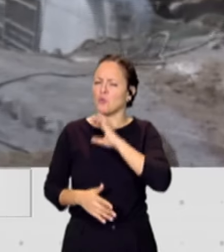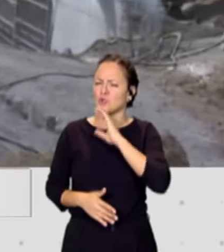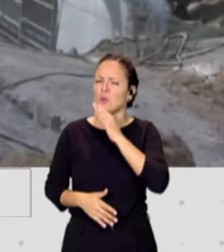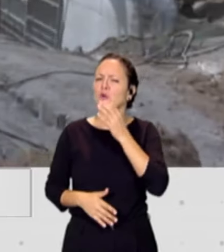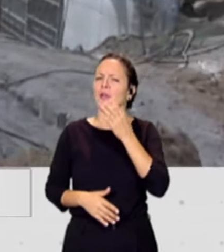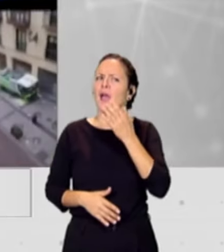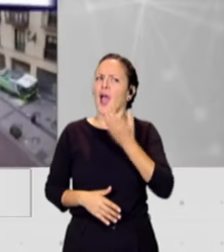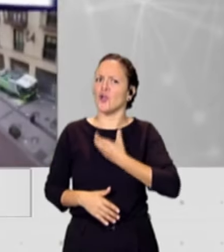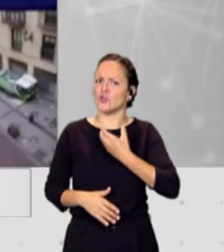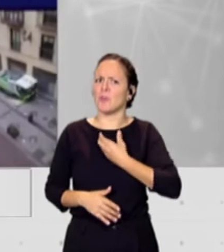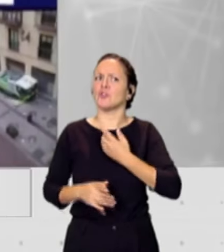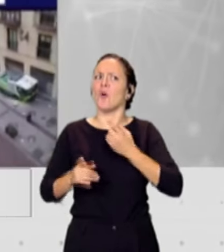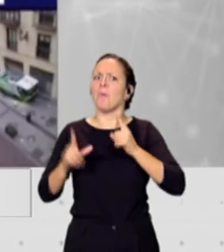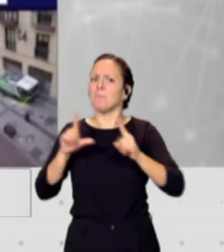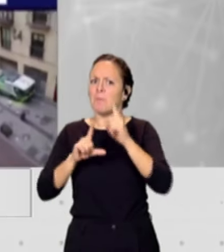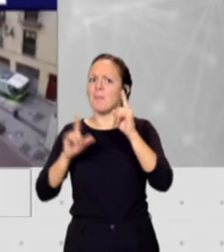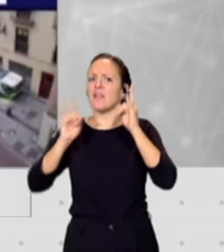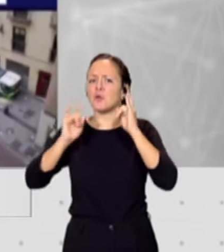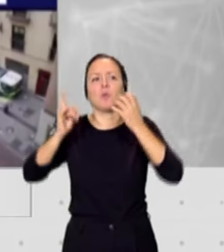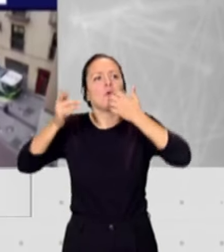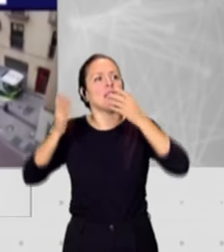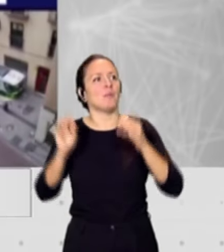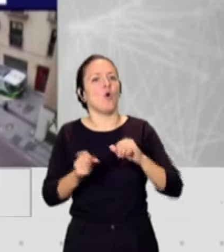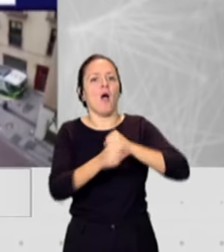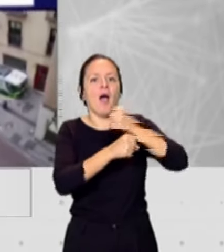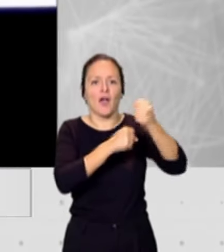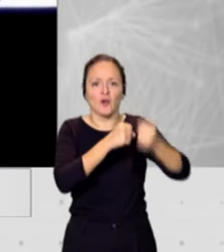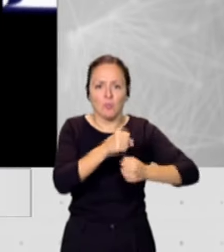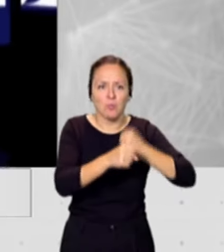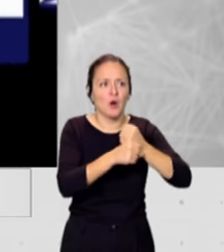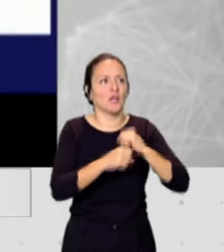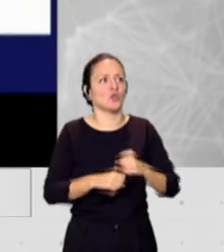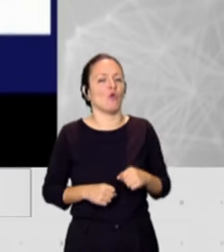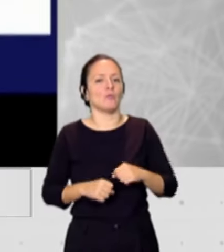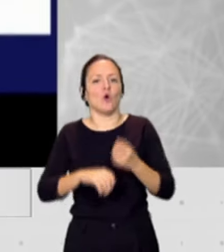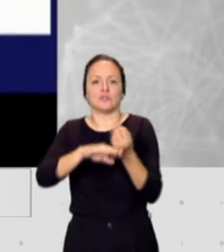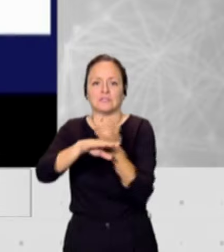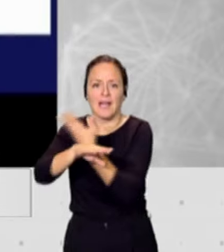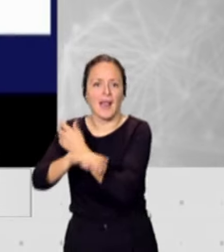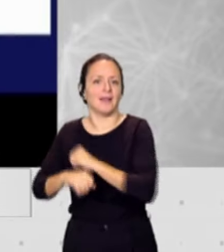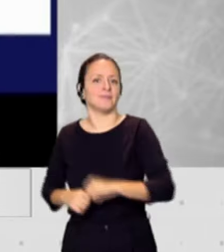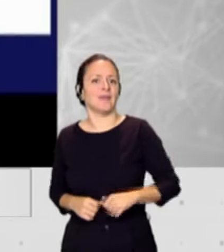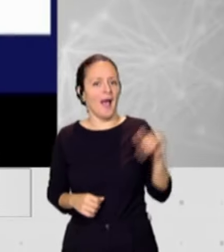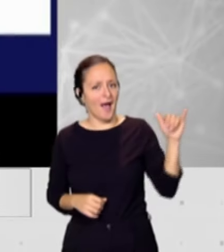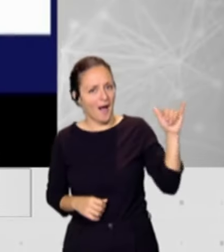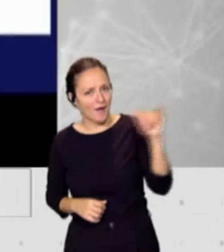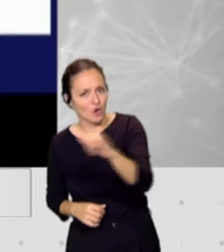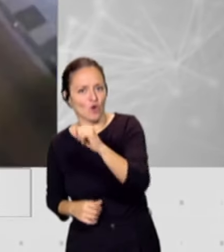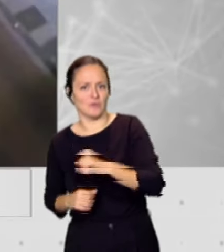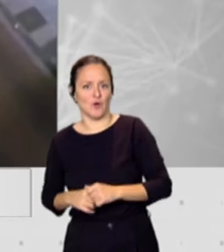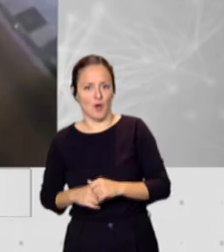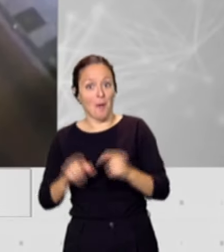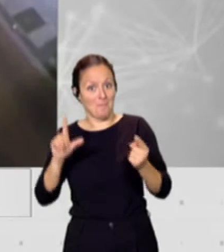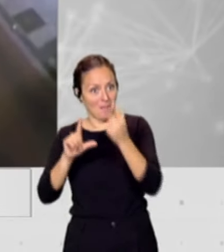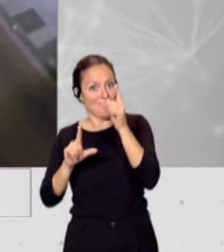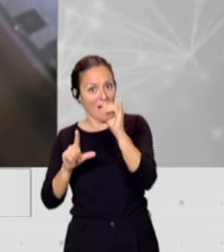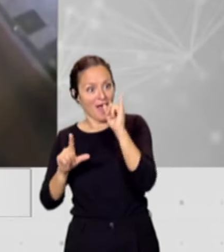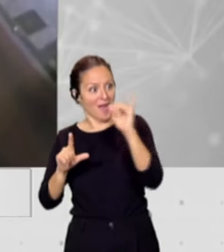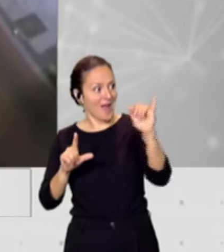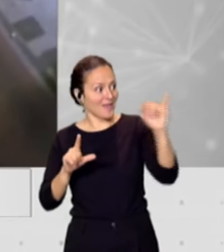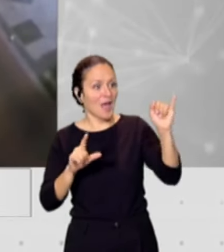mapas de ruido del ruido de los aeropuertos de El ruido de los trenes de los aviones eh pero no del ruido que genera